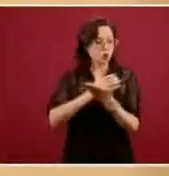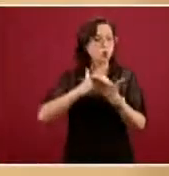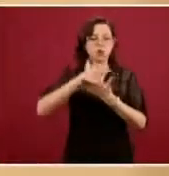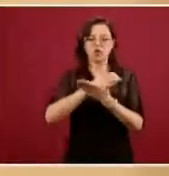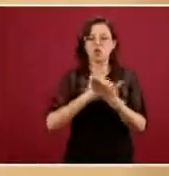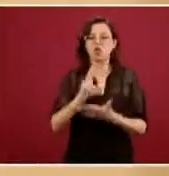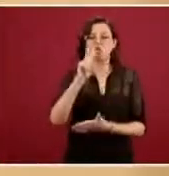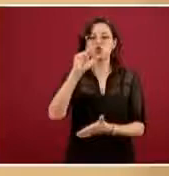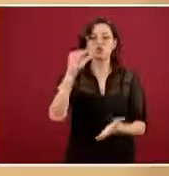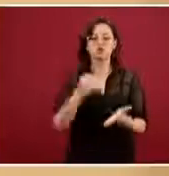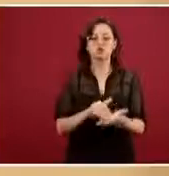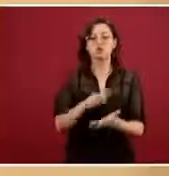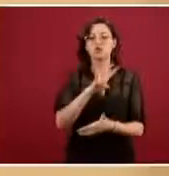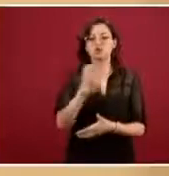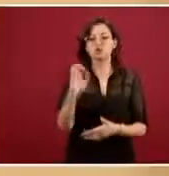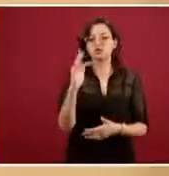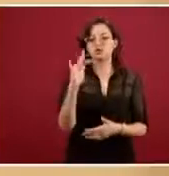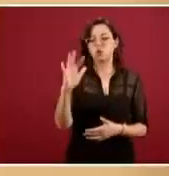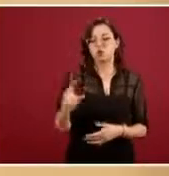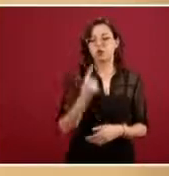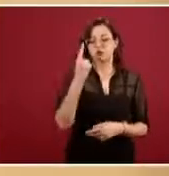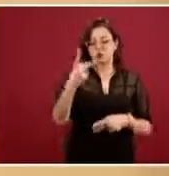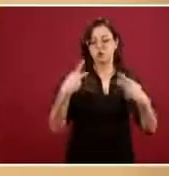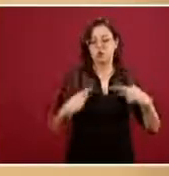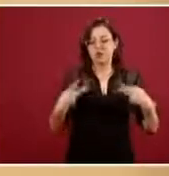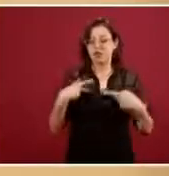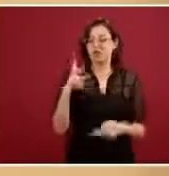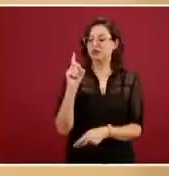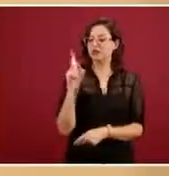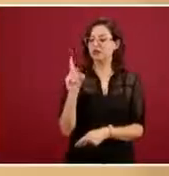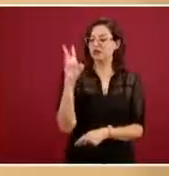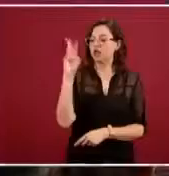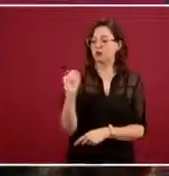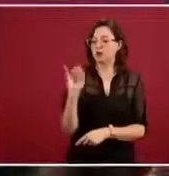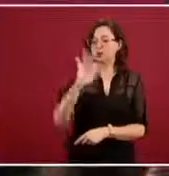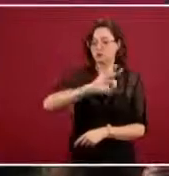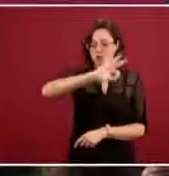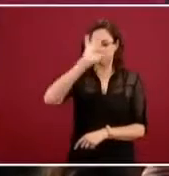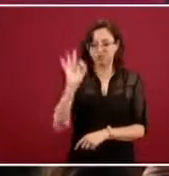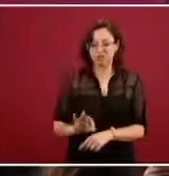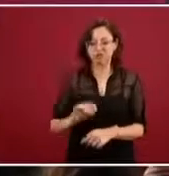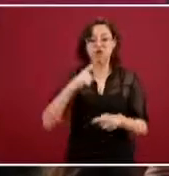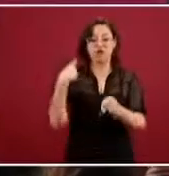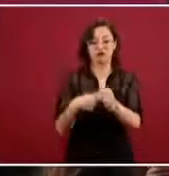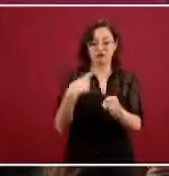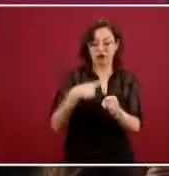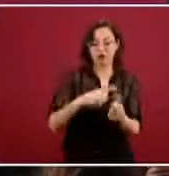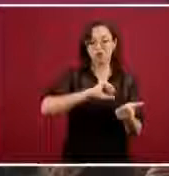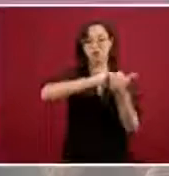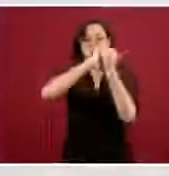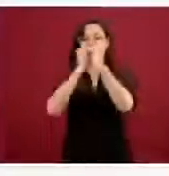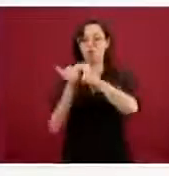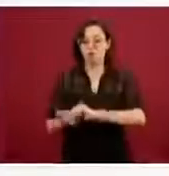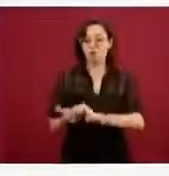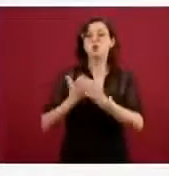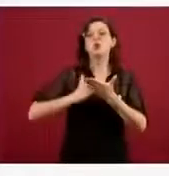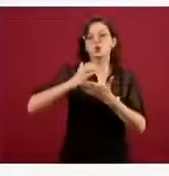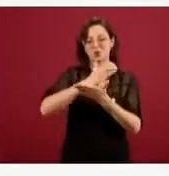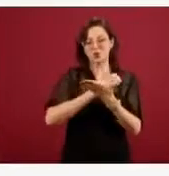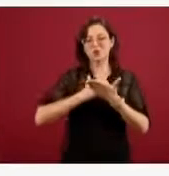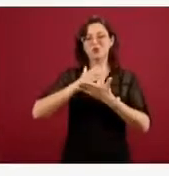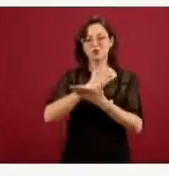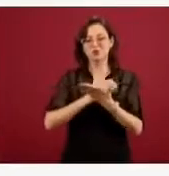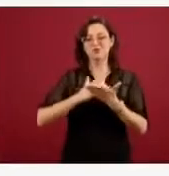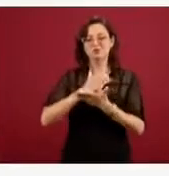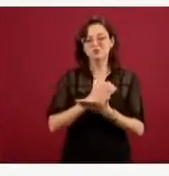2.451 personas, siguen representando un 39% del total de casos que se han confirmado, y vemos también cómo a